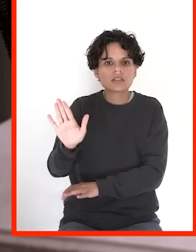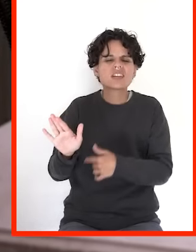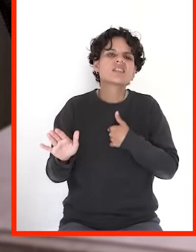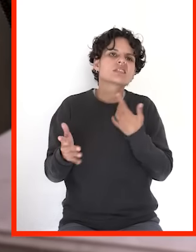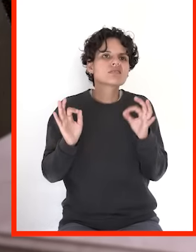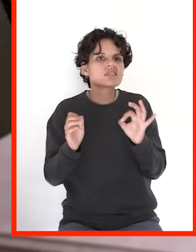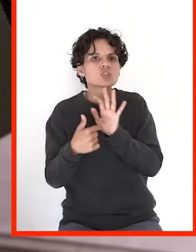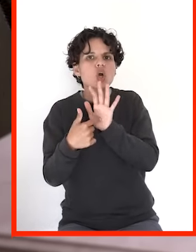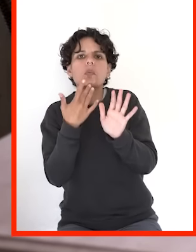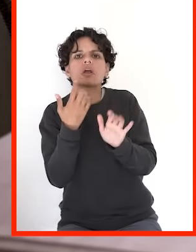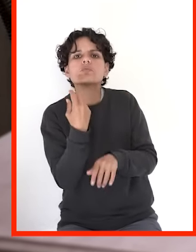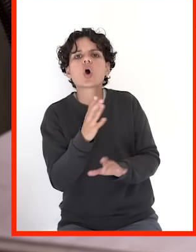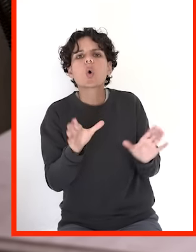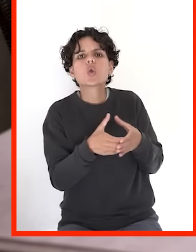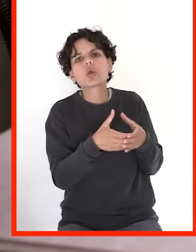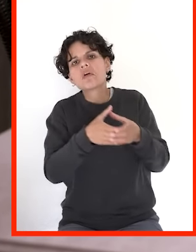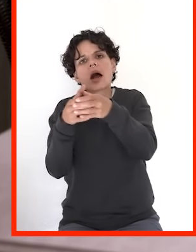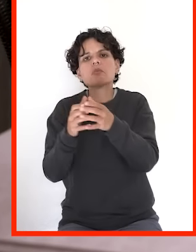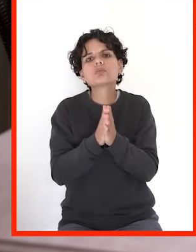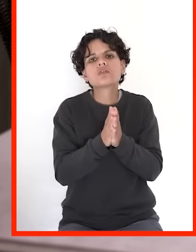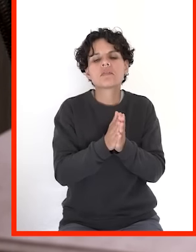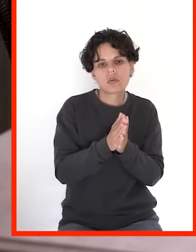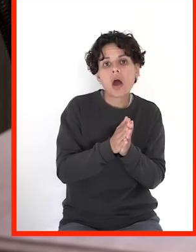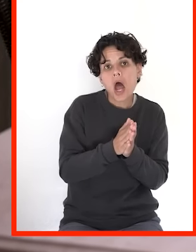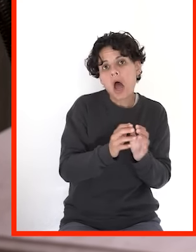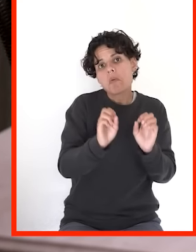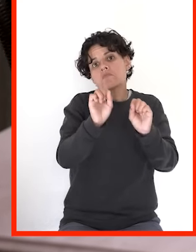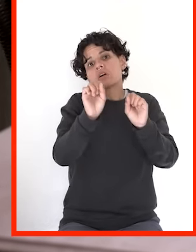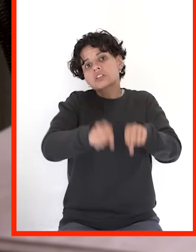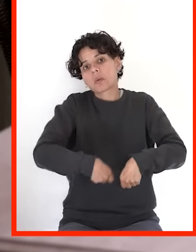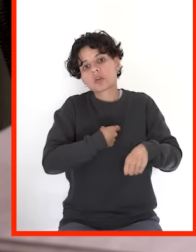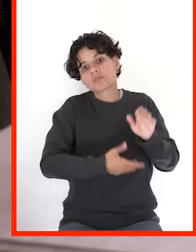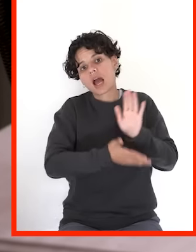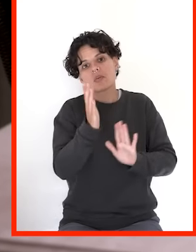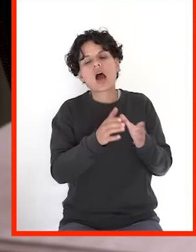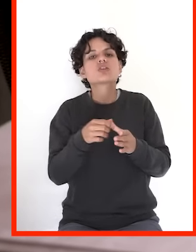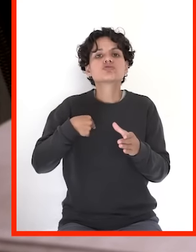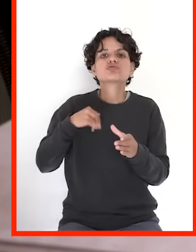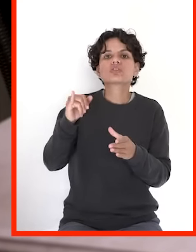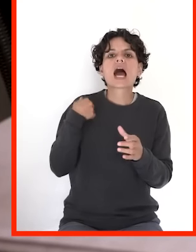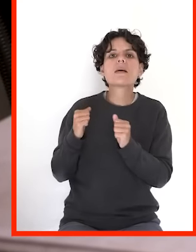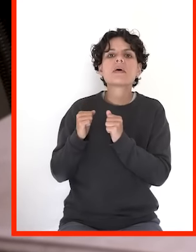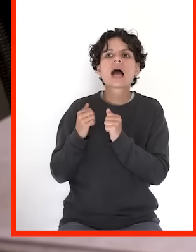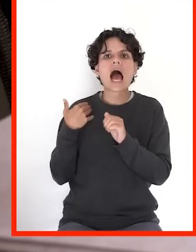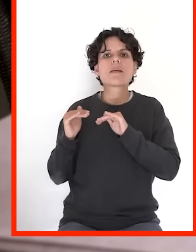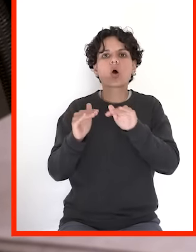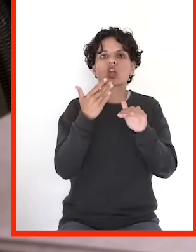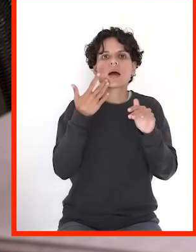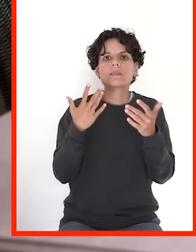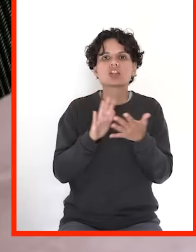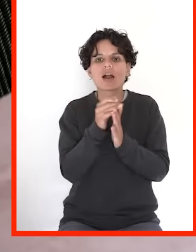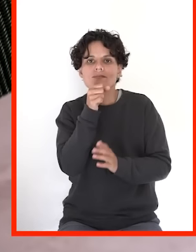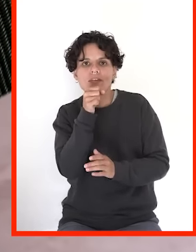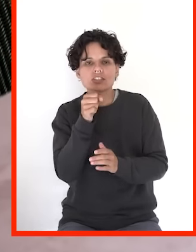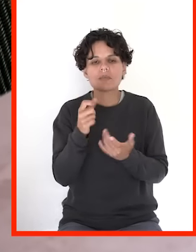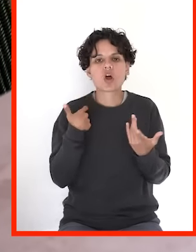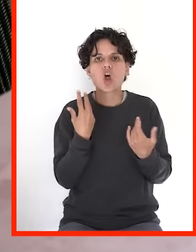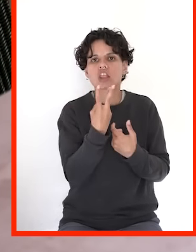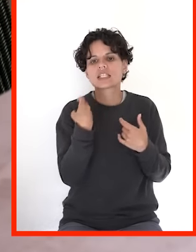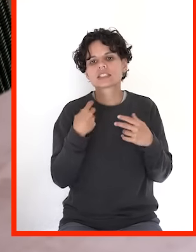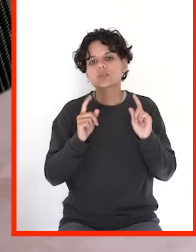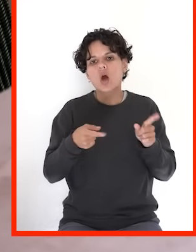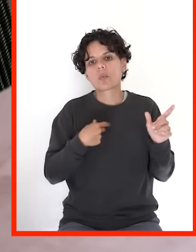nos vamos juntos? Ya, démosle, po. Íbamos y este weón, oye, yo hago los apoyos. Ya, íbamos los tres, weón. Sí, po. Yo al menos